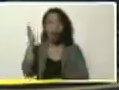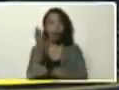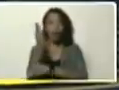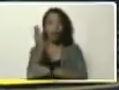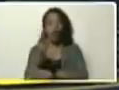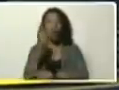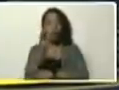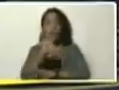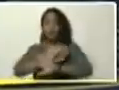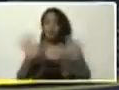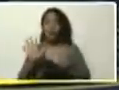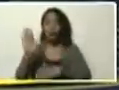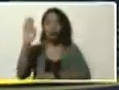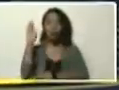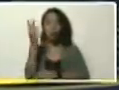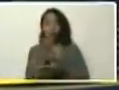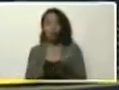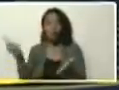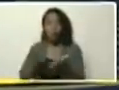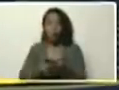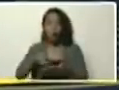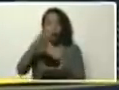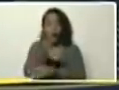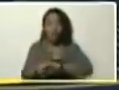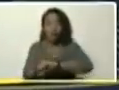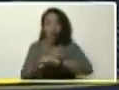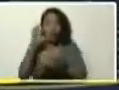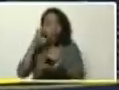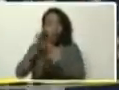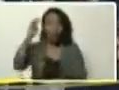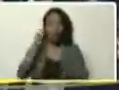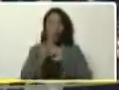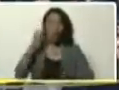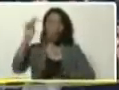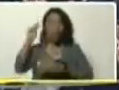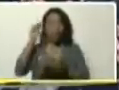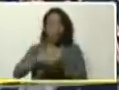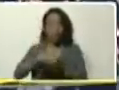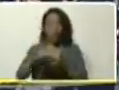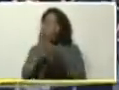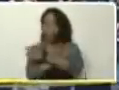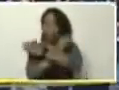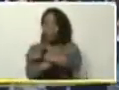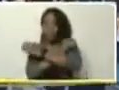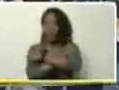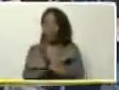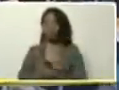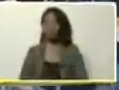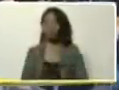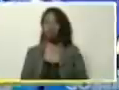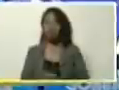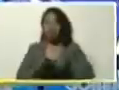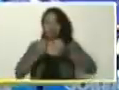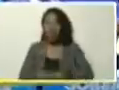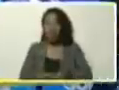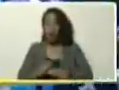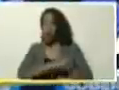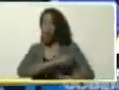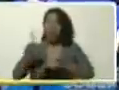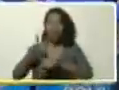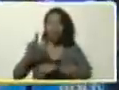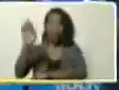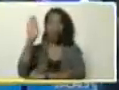como gobernador reelecto del Estado Bolivariano de Miranda. Muchas felicidades. Ha quedado juramentado de